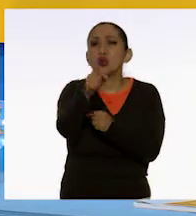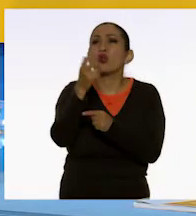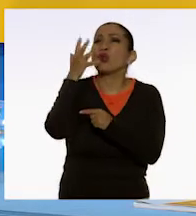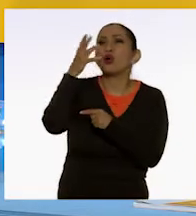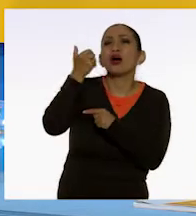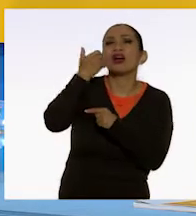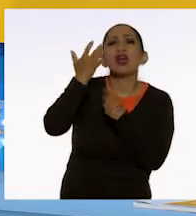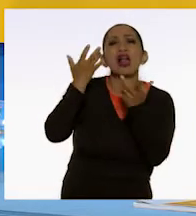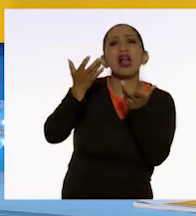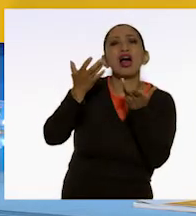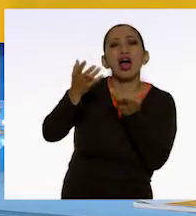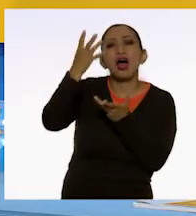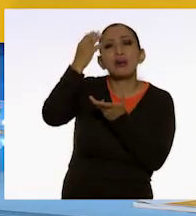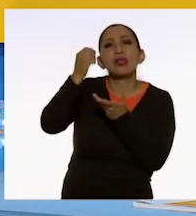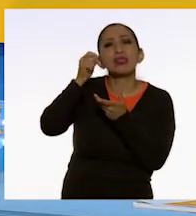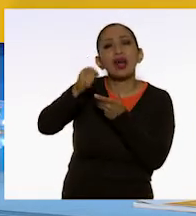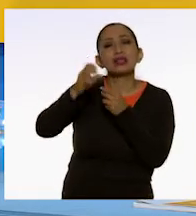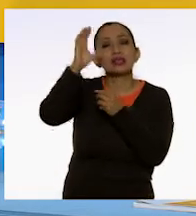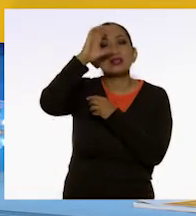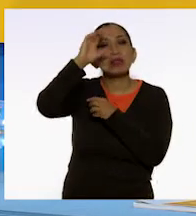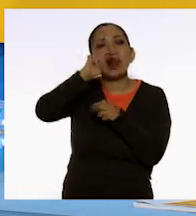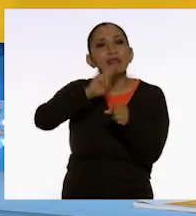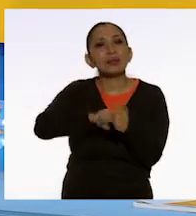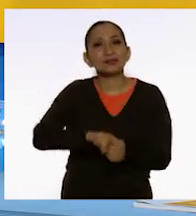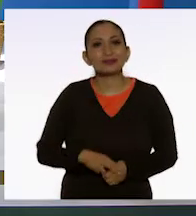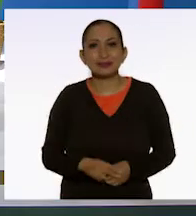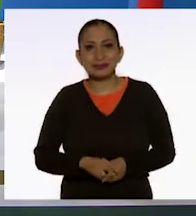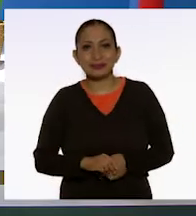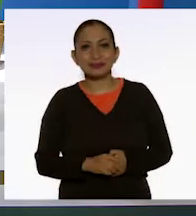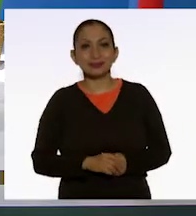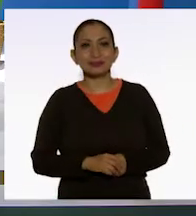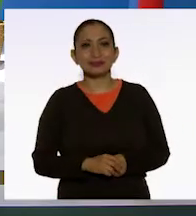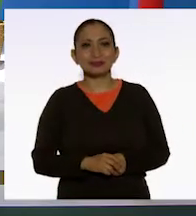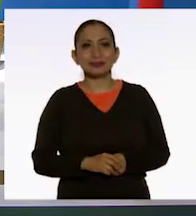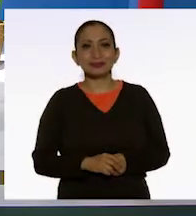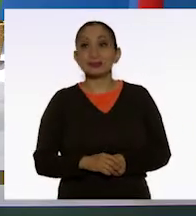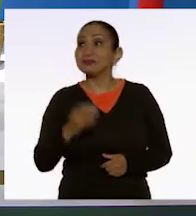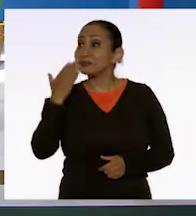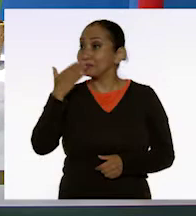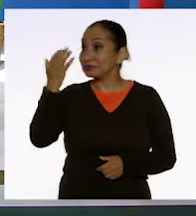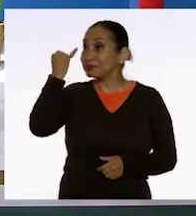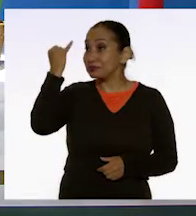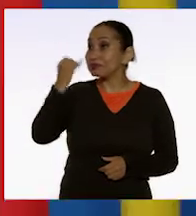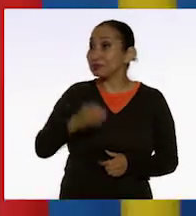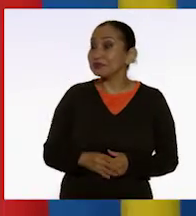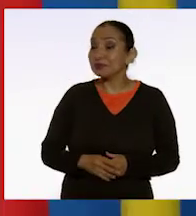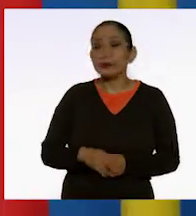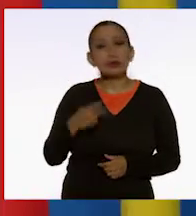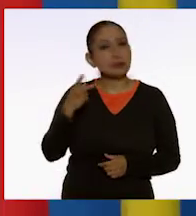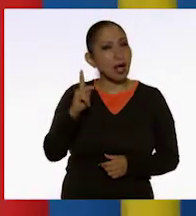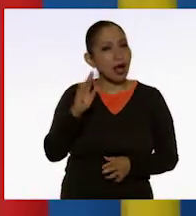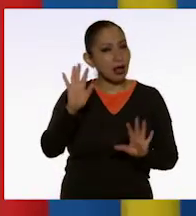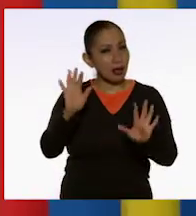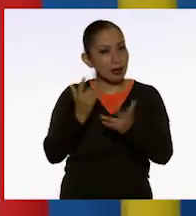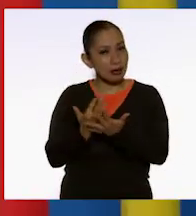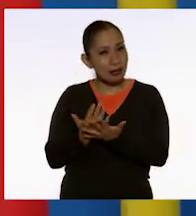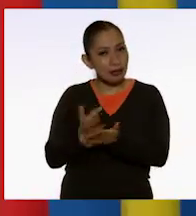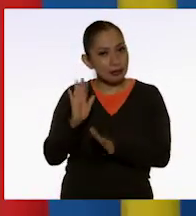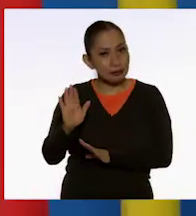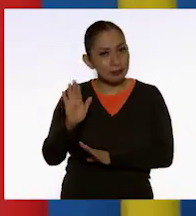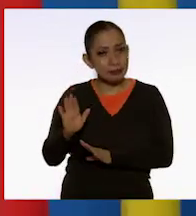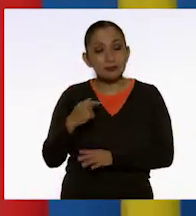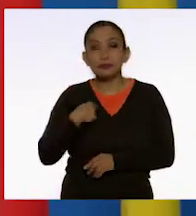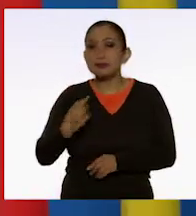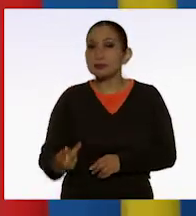sus expectativas respecto a la asignatura de Ciencias Naturales. Buena idea, pero no comas ansias.